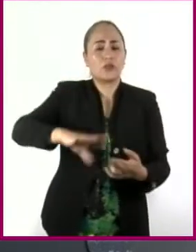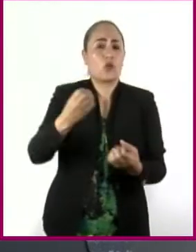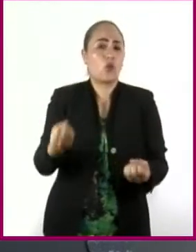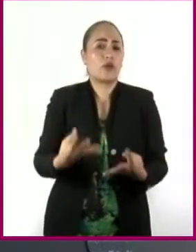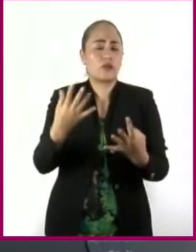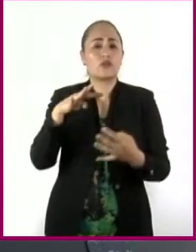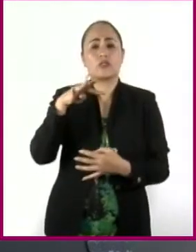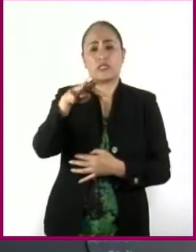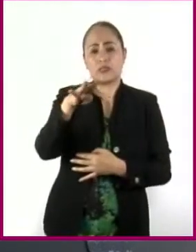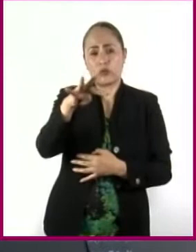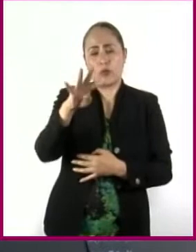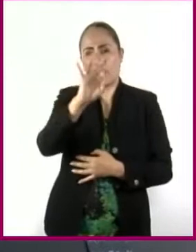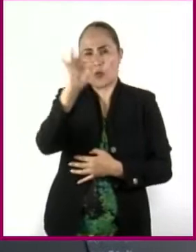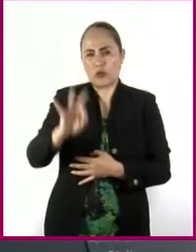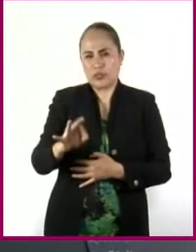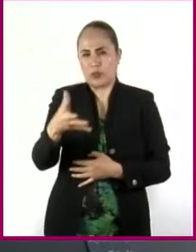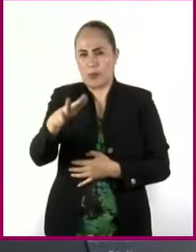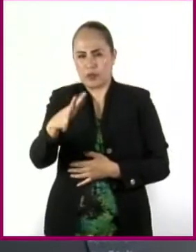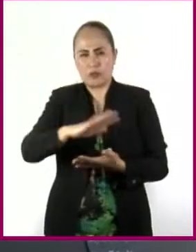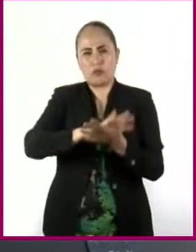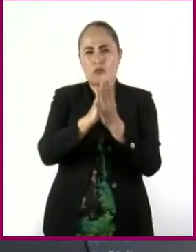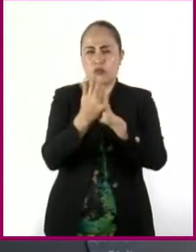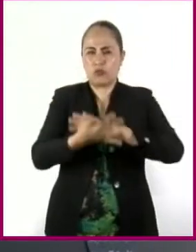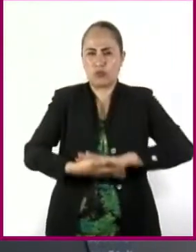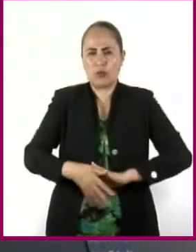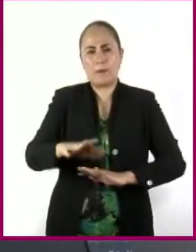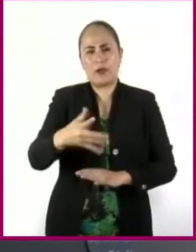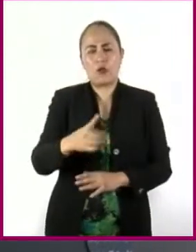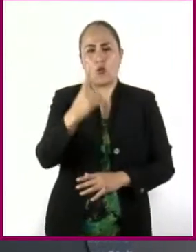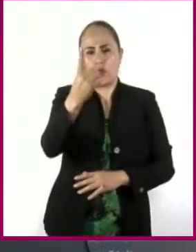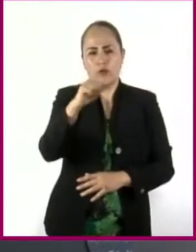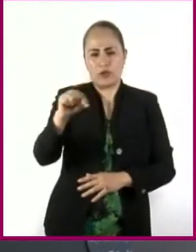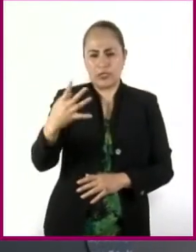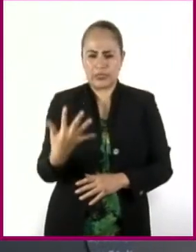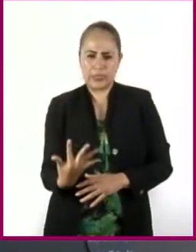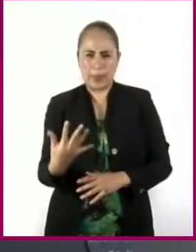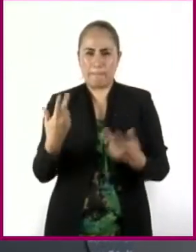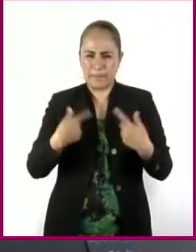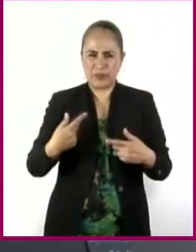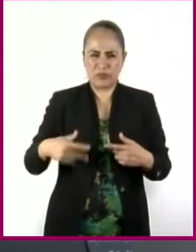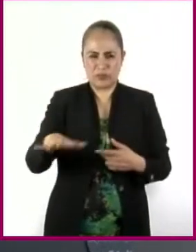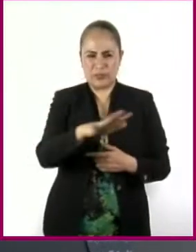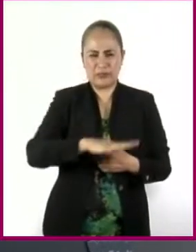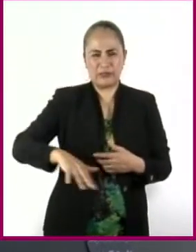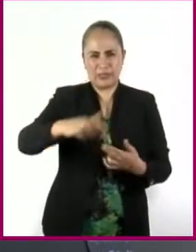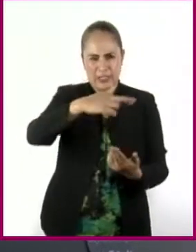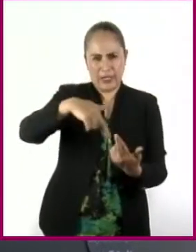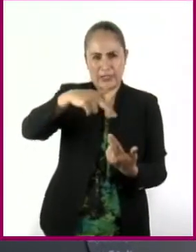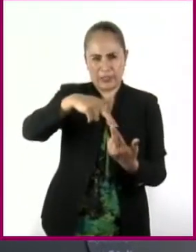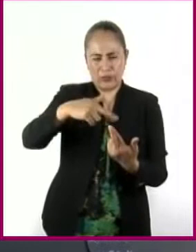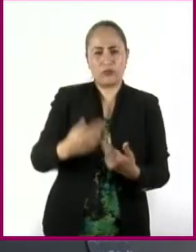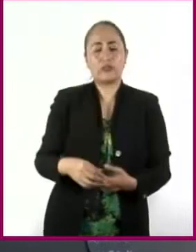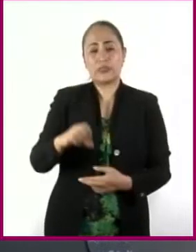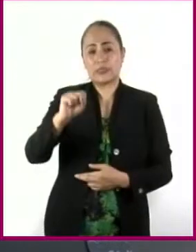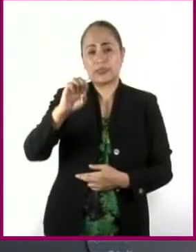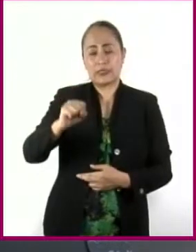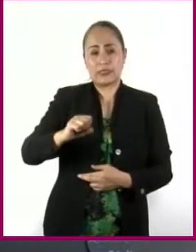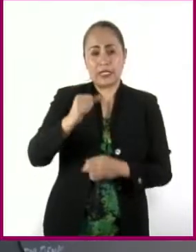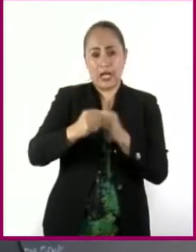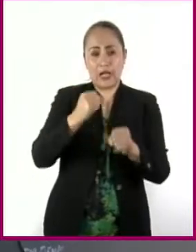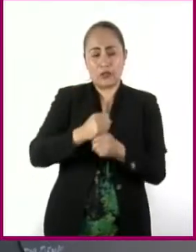del 19%, es decir, cerca de una quinta parte de la población en la región tendrá más de 60